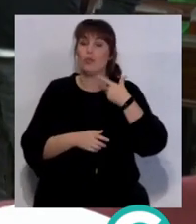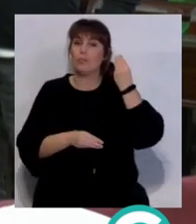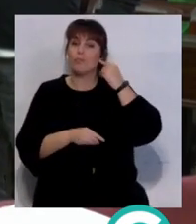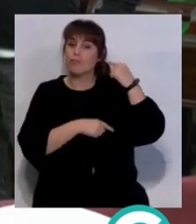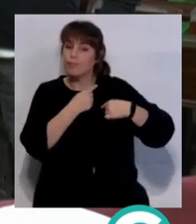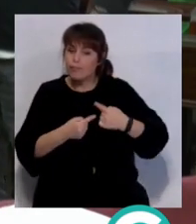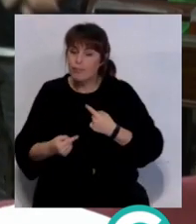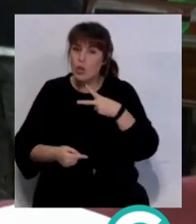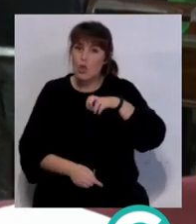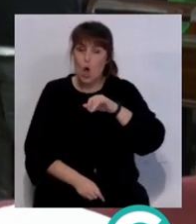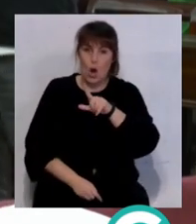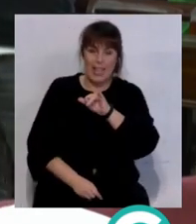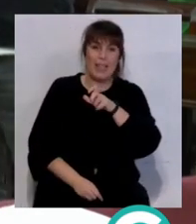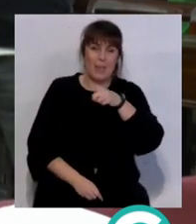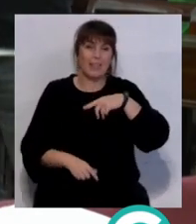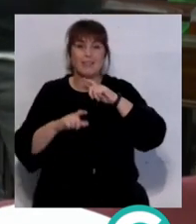Los Clerillos.